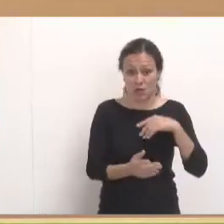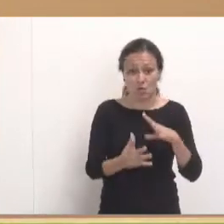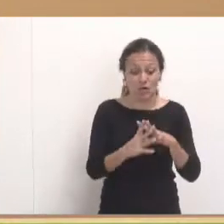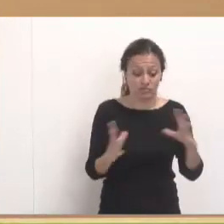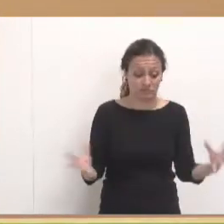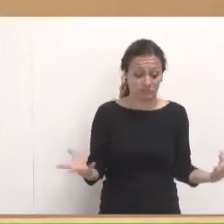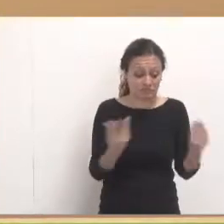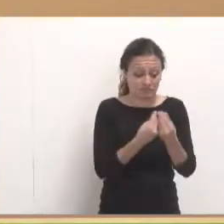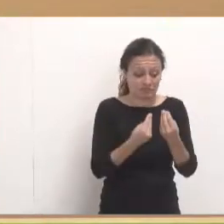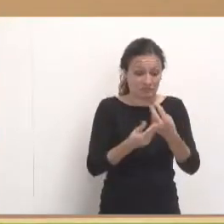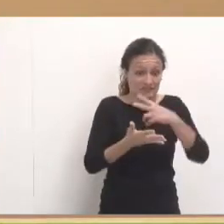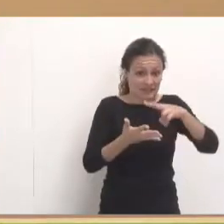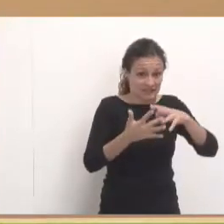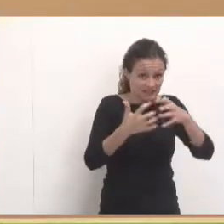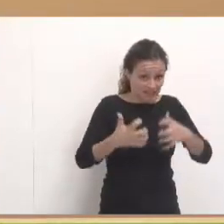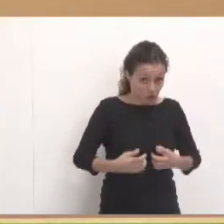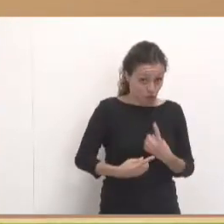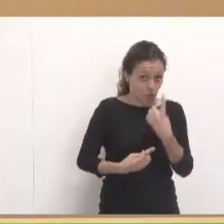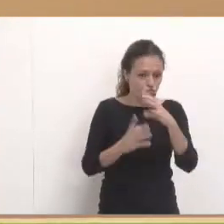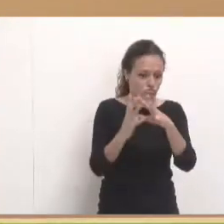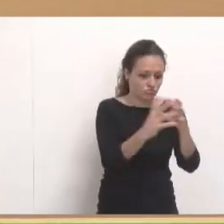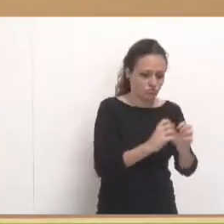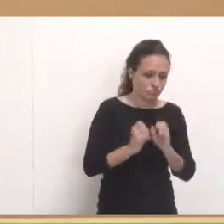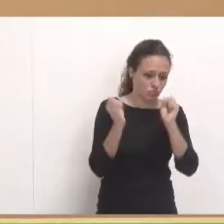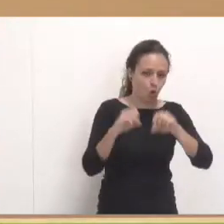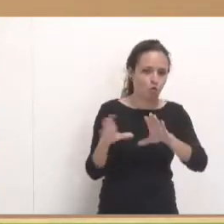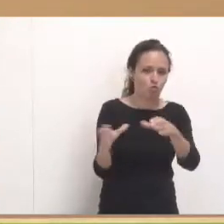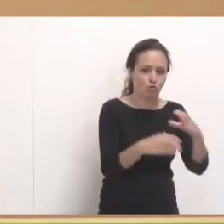solo texto, dos mociones que tienen el acuerdo de todos los grupos.